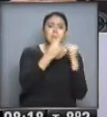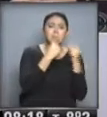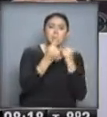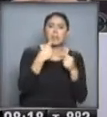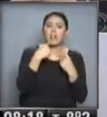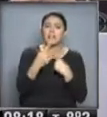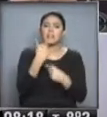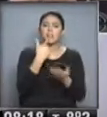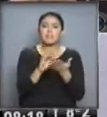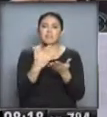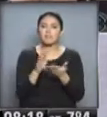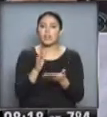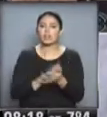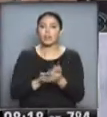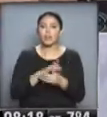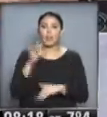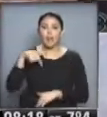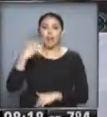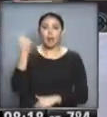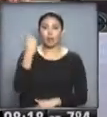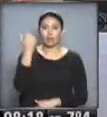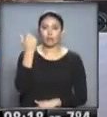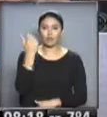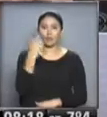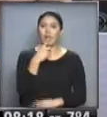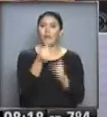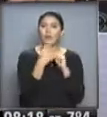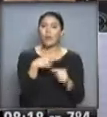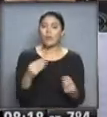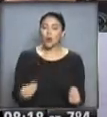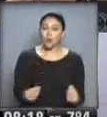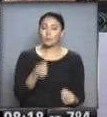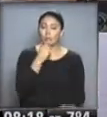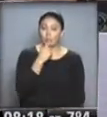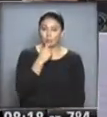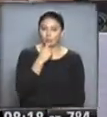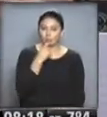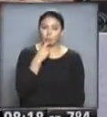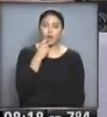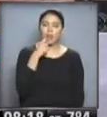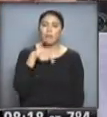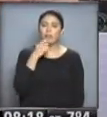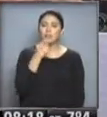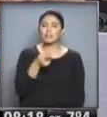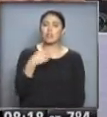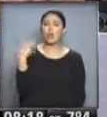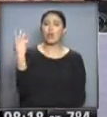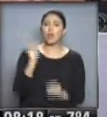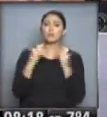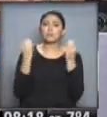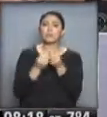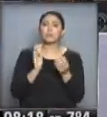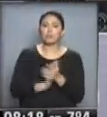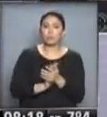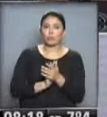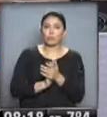negación de lo que se ha venido realizando en nuestro país que críticas son bueno por ejemplo que no han sido buenos los resultados de las